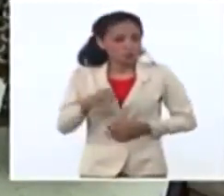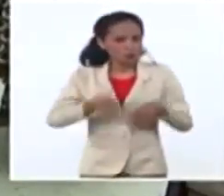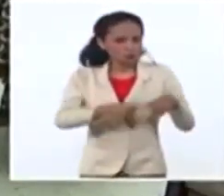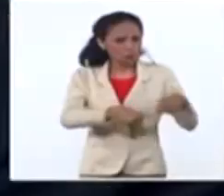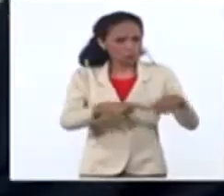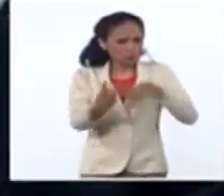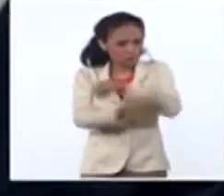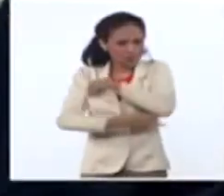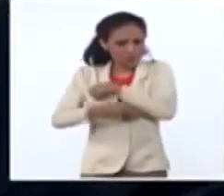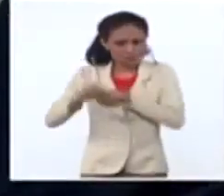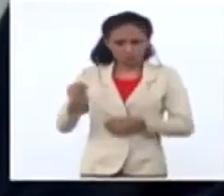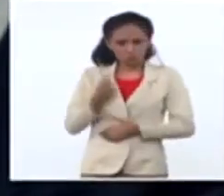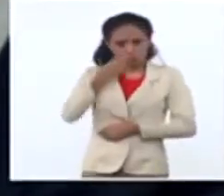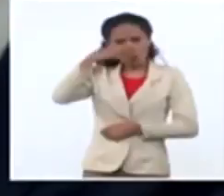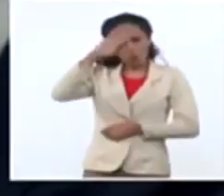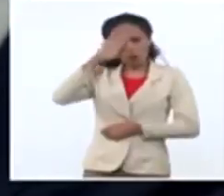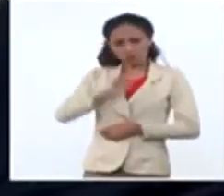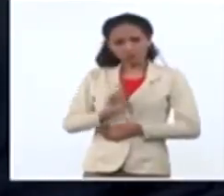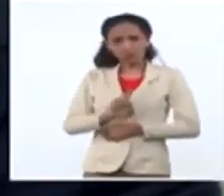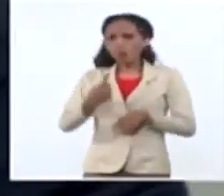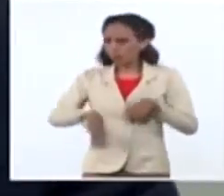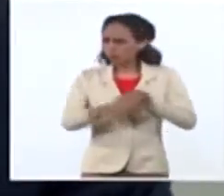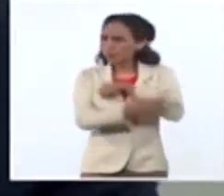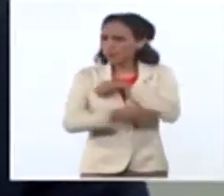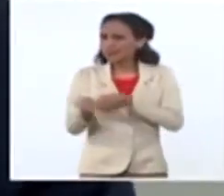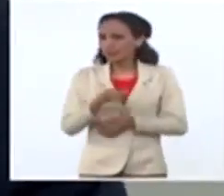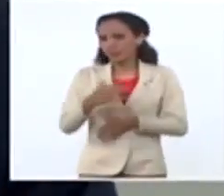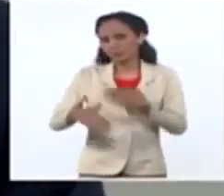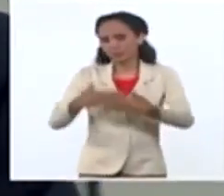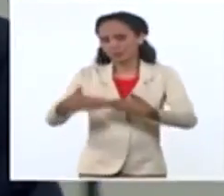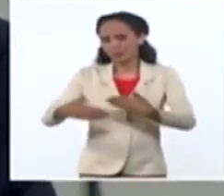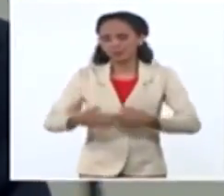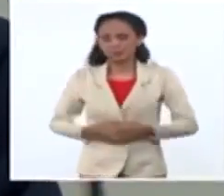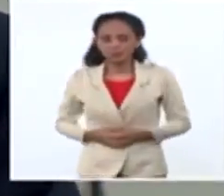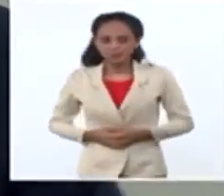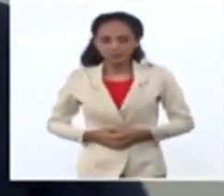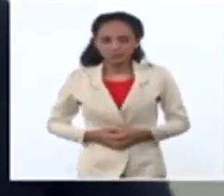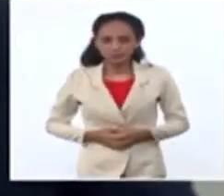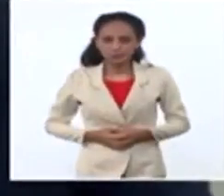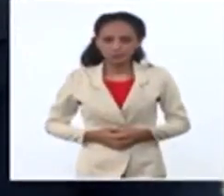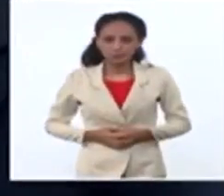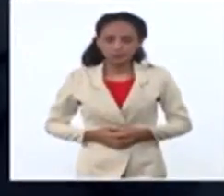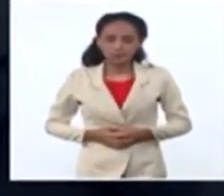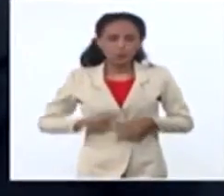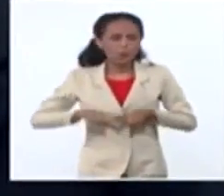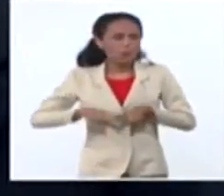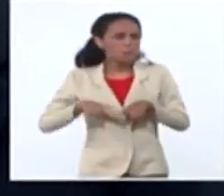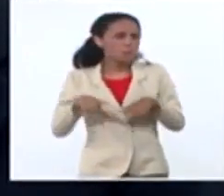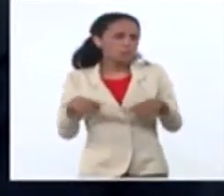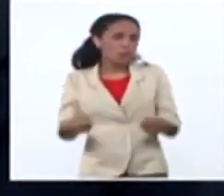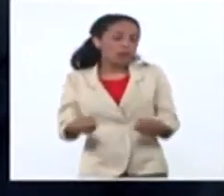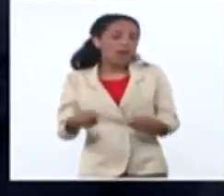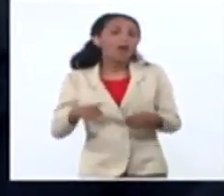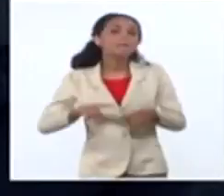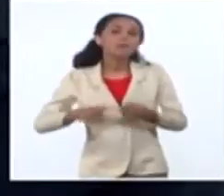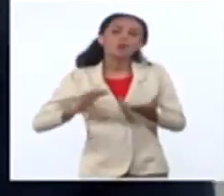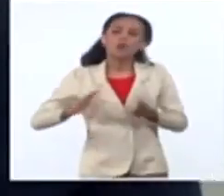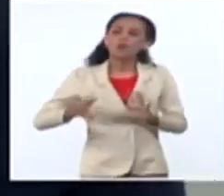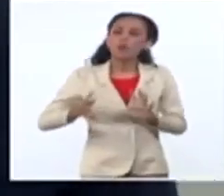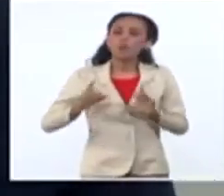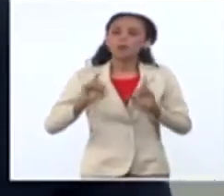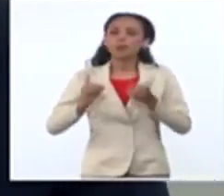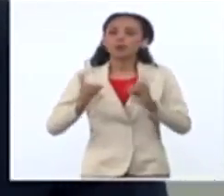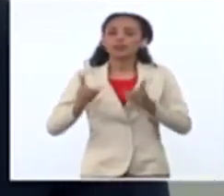Es la exportación de las prácticas tóxicas y sucias de política electoral